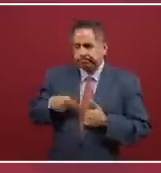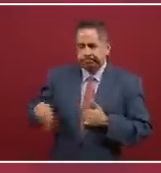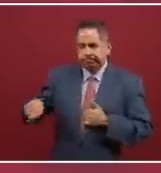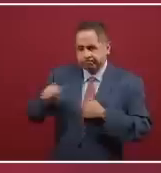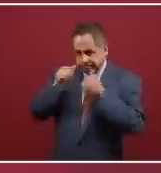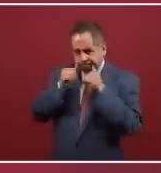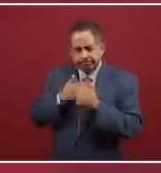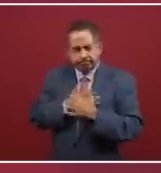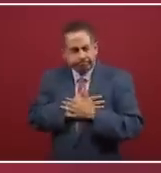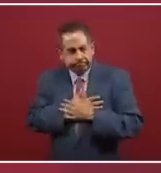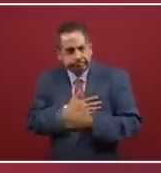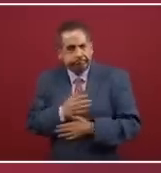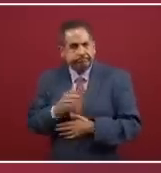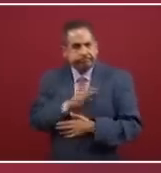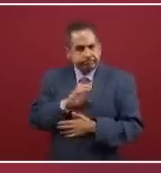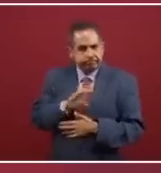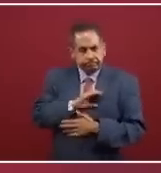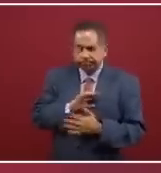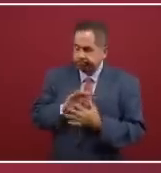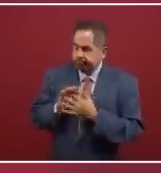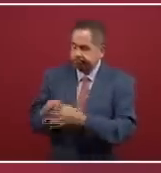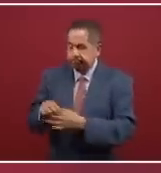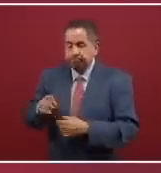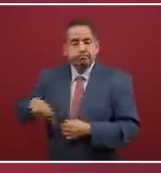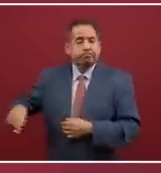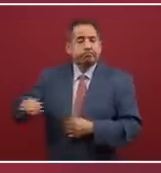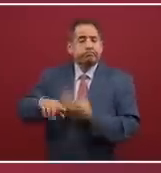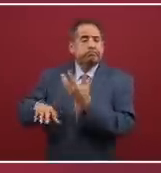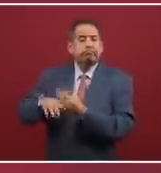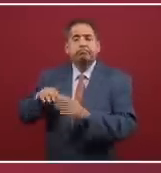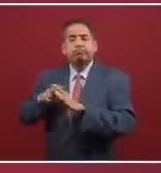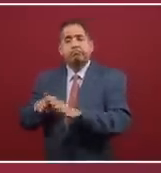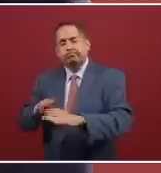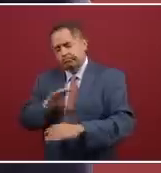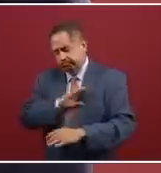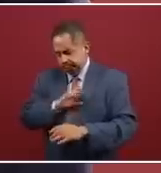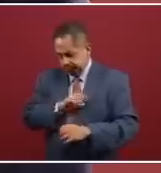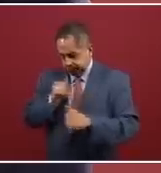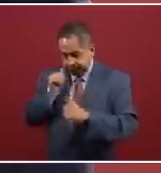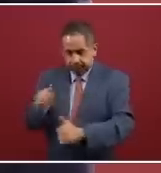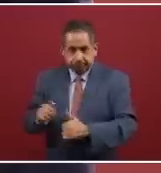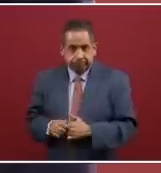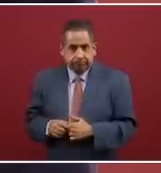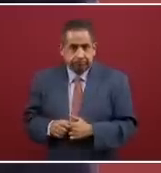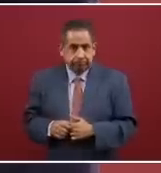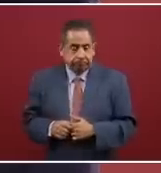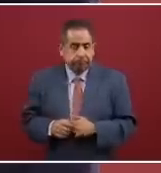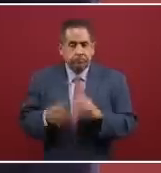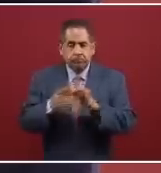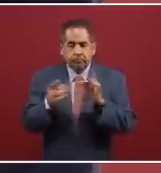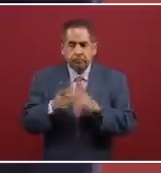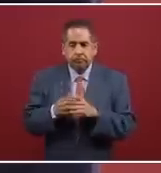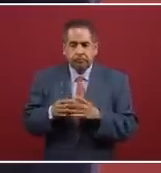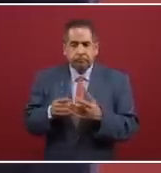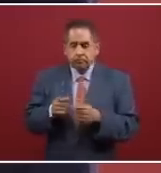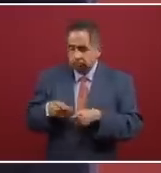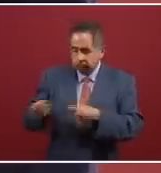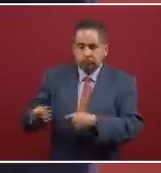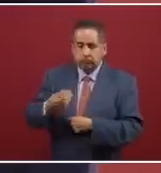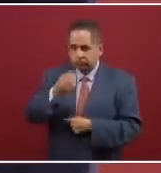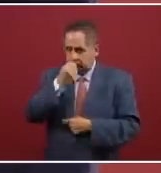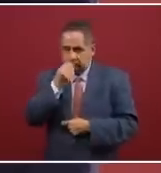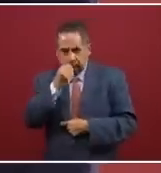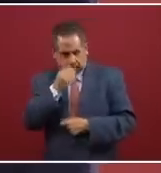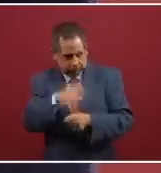media fraternal a los migrantes es decir que no les falta alimentación